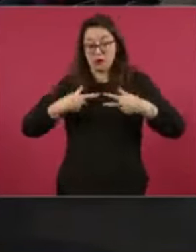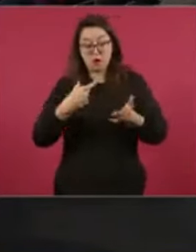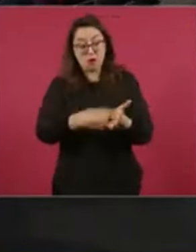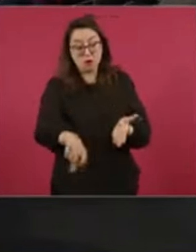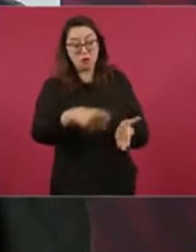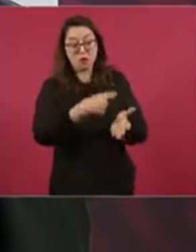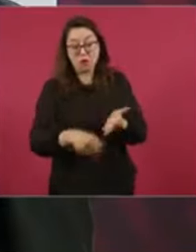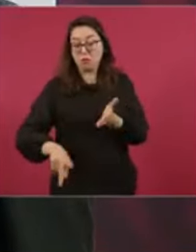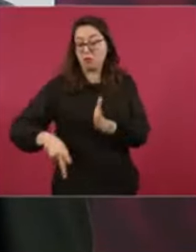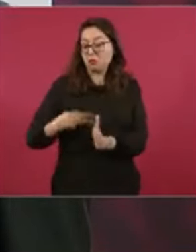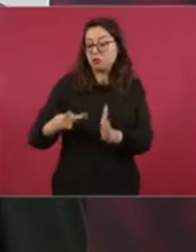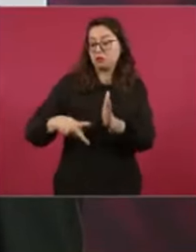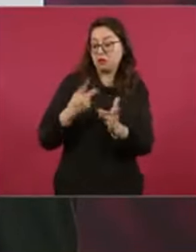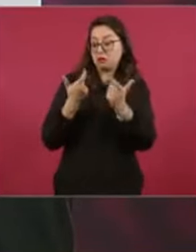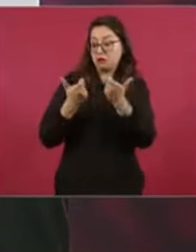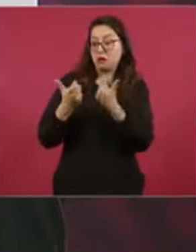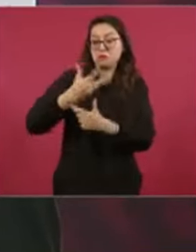en la reactivación